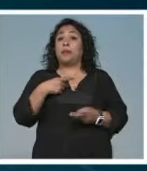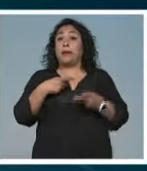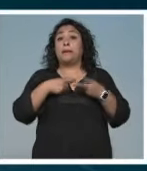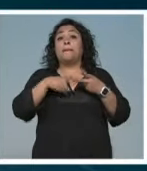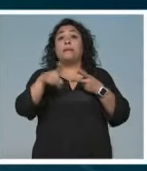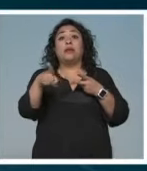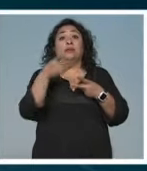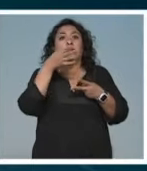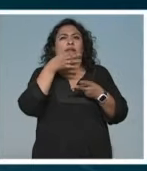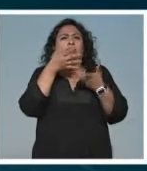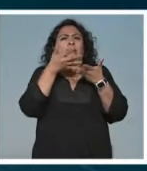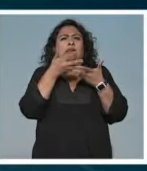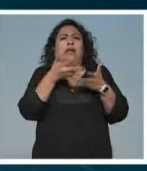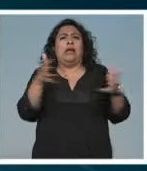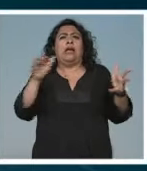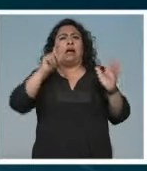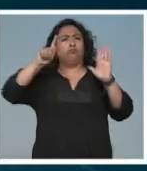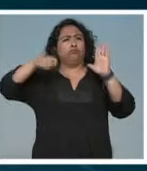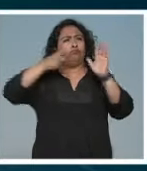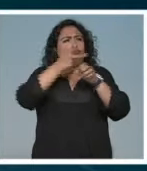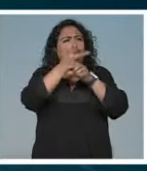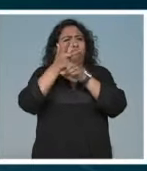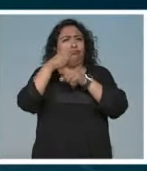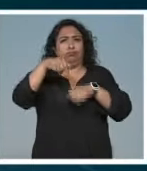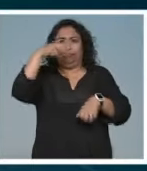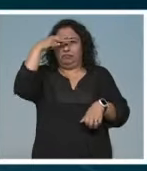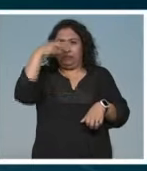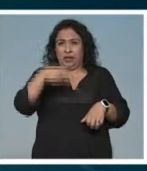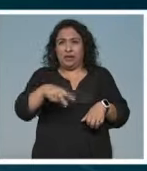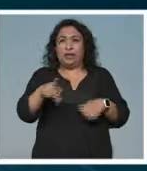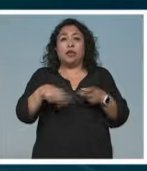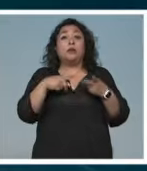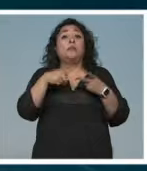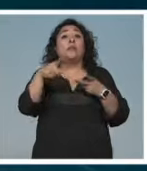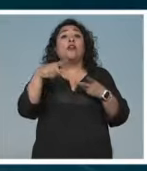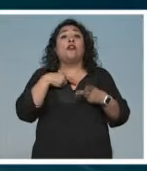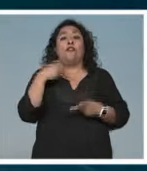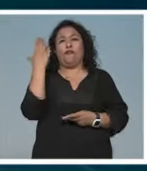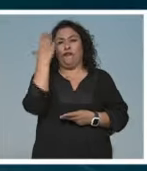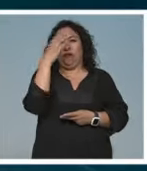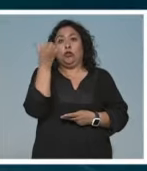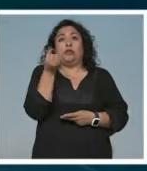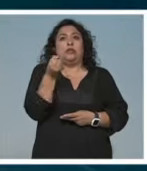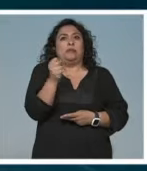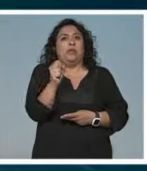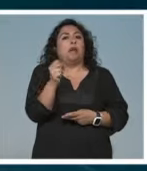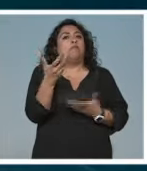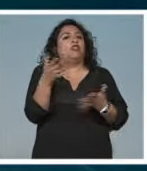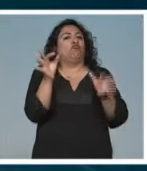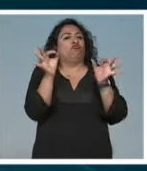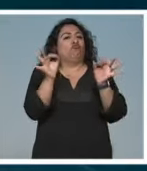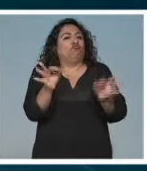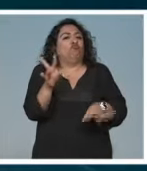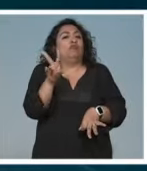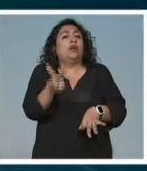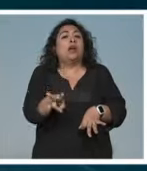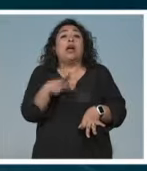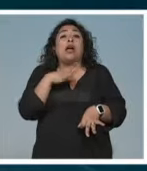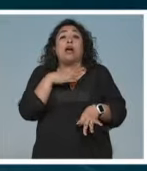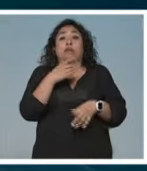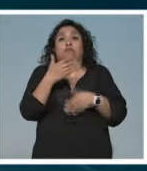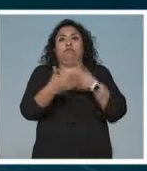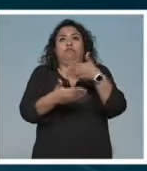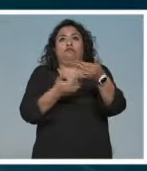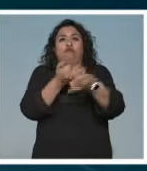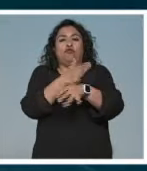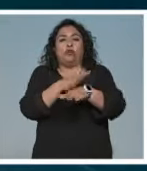Inicia la gran fiesta del documental en México. Y Fotoseptiembre ya es una realidad. Les tendremos un gran